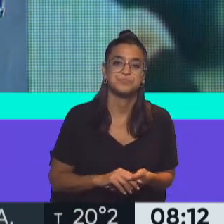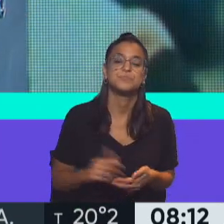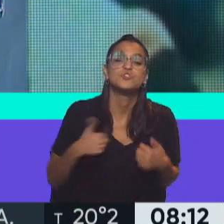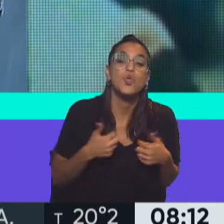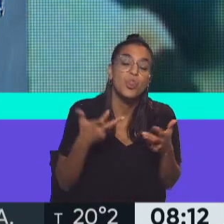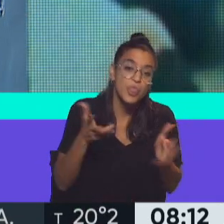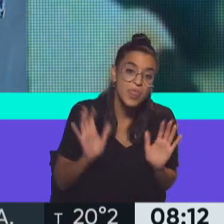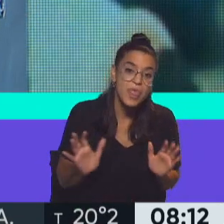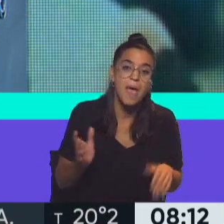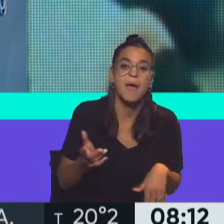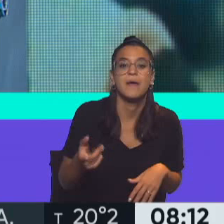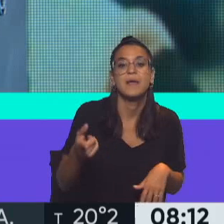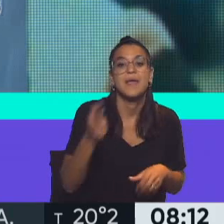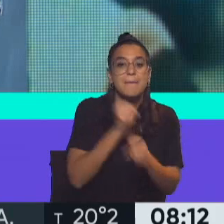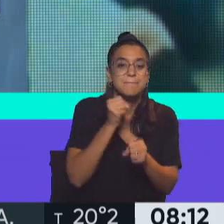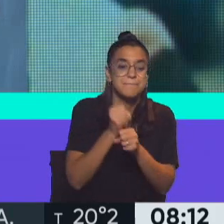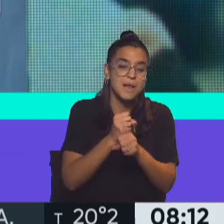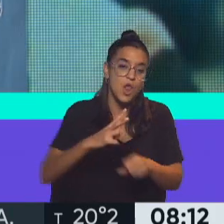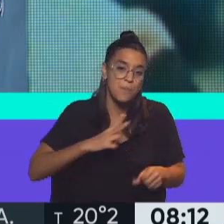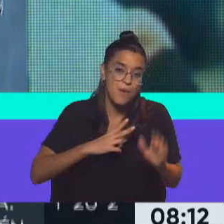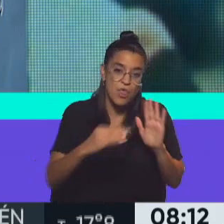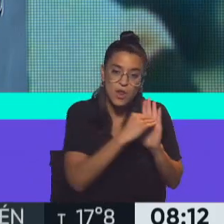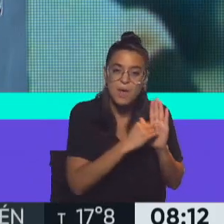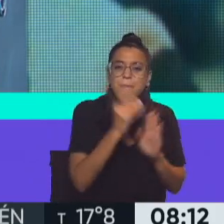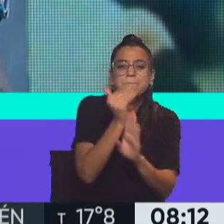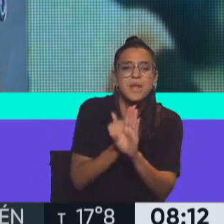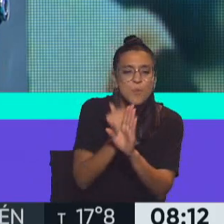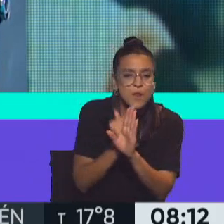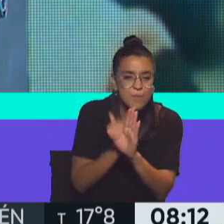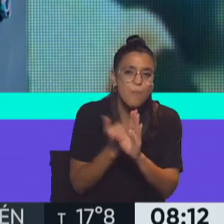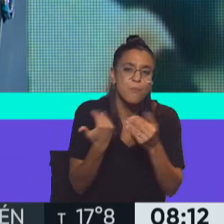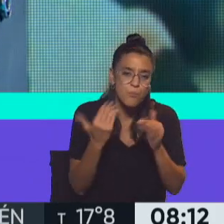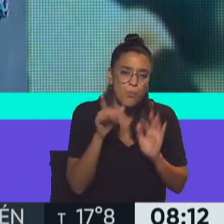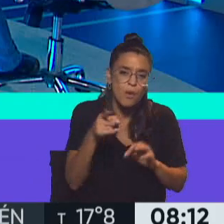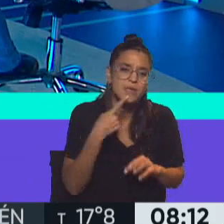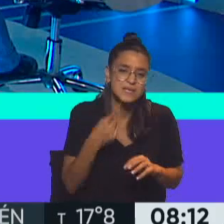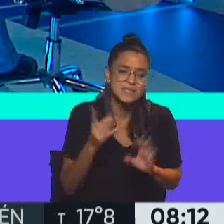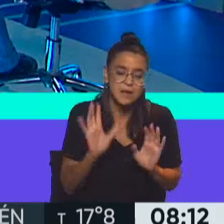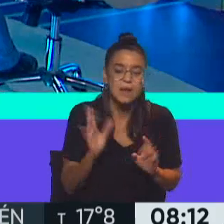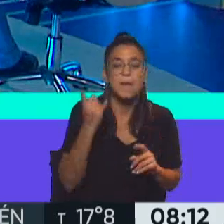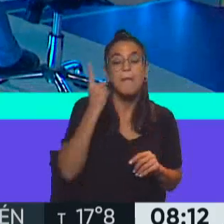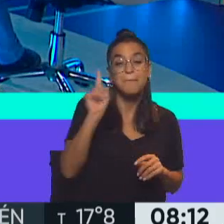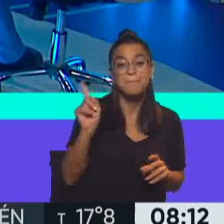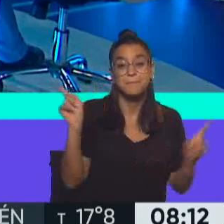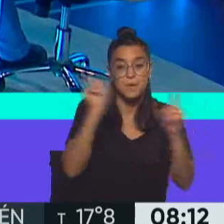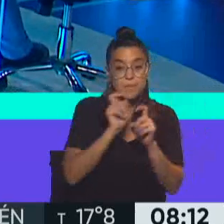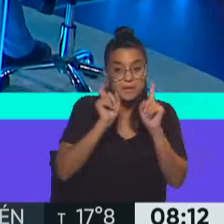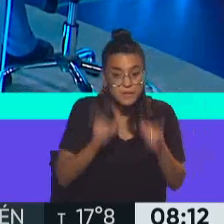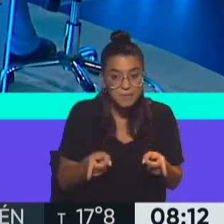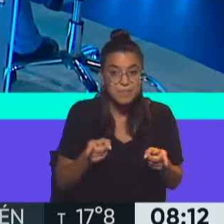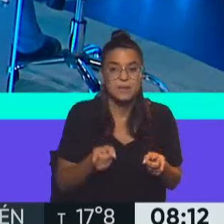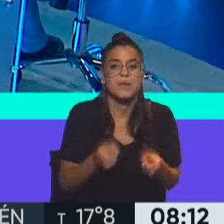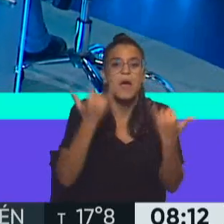diría que quizás en el empleo registrado privado los que tienen el ingreso más bajo, quizás se acercan a ese segmento. El problema es que también tenés